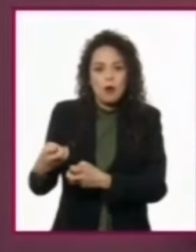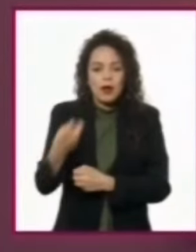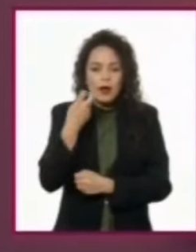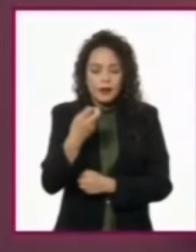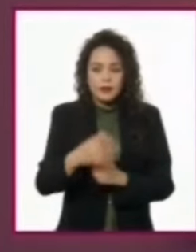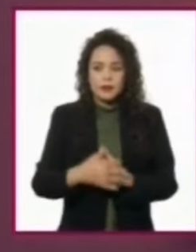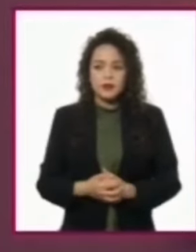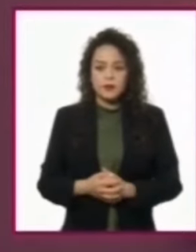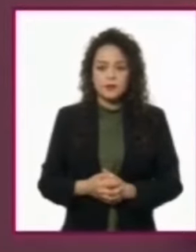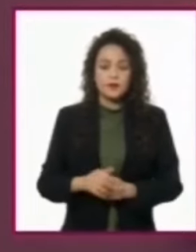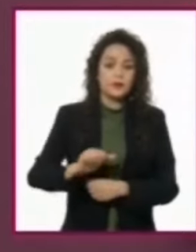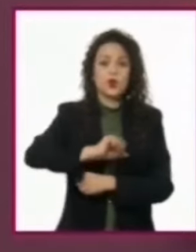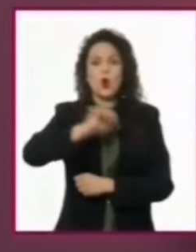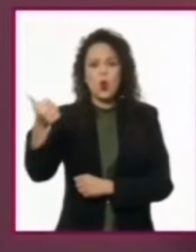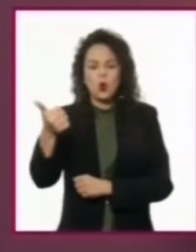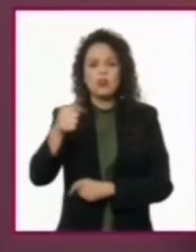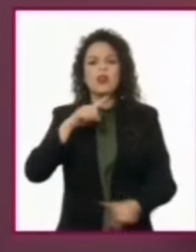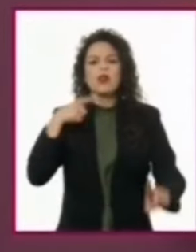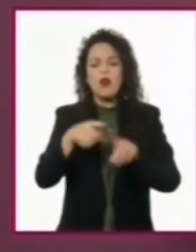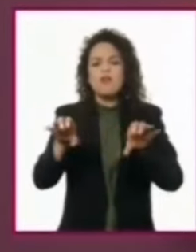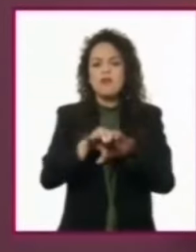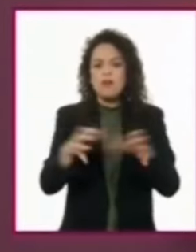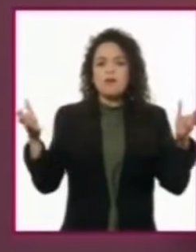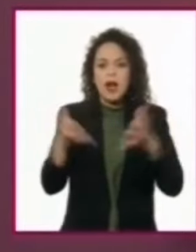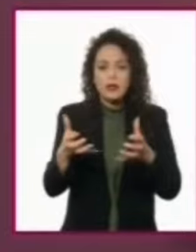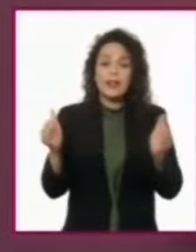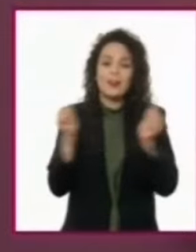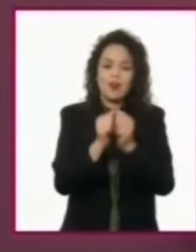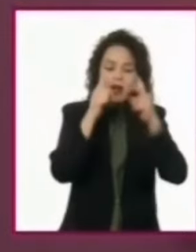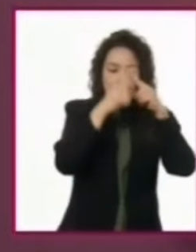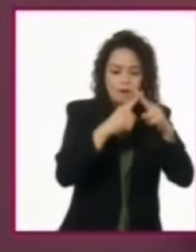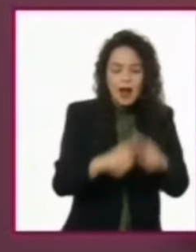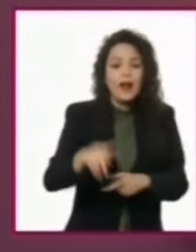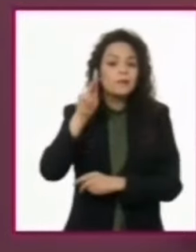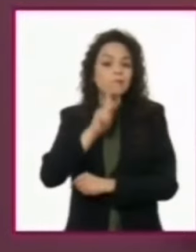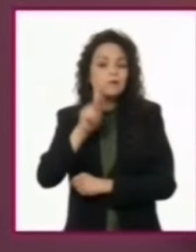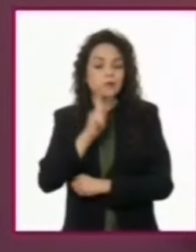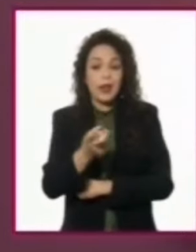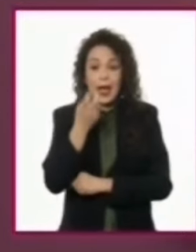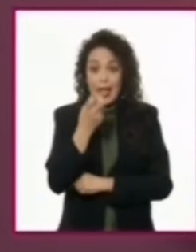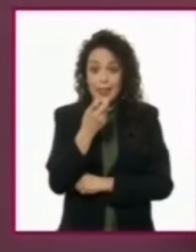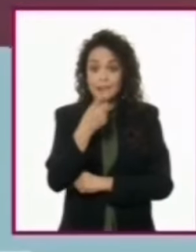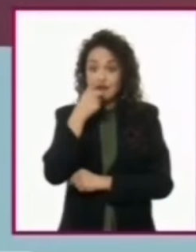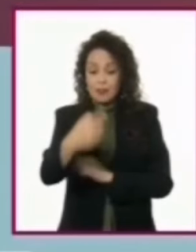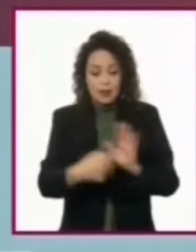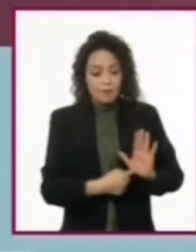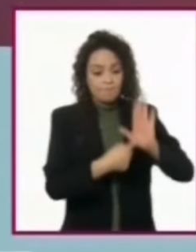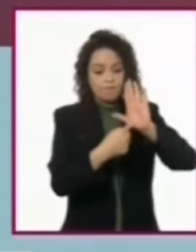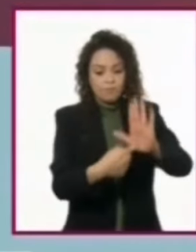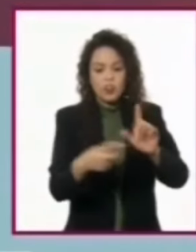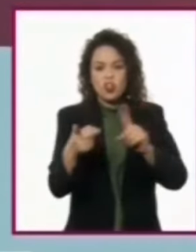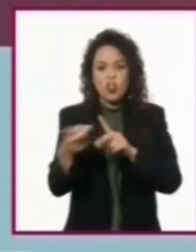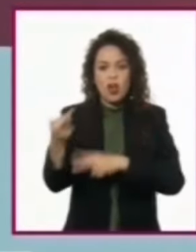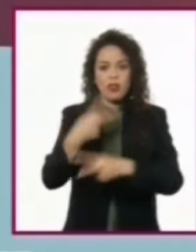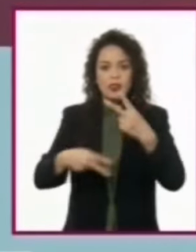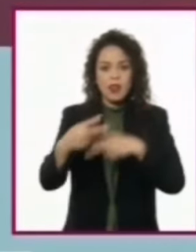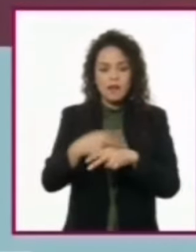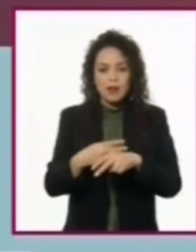ha realizado a través de simulaciones matemáticas, mismas que refieren que son producto de